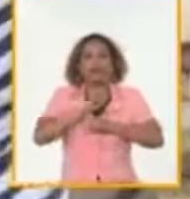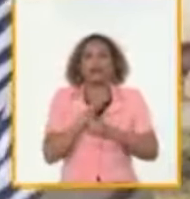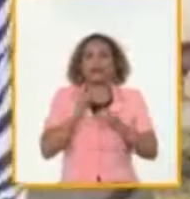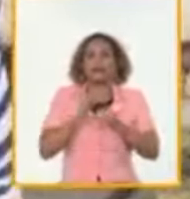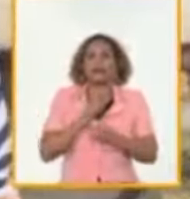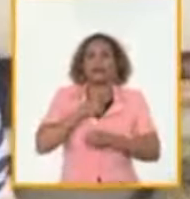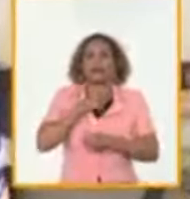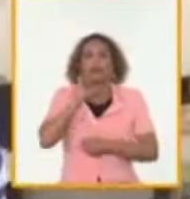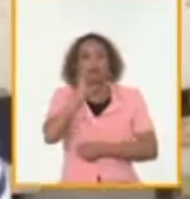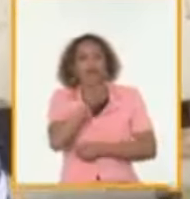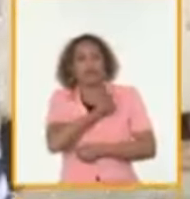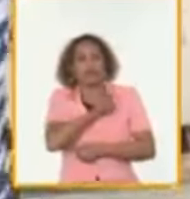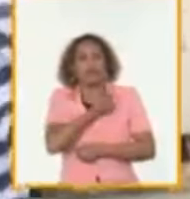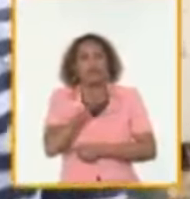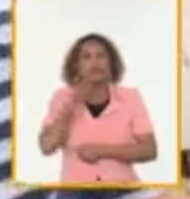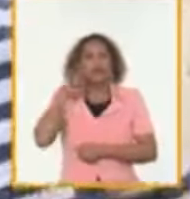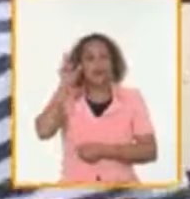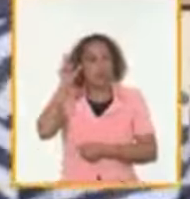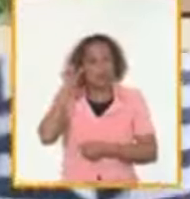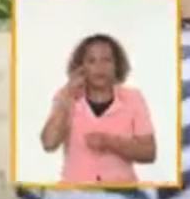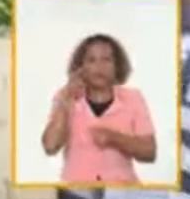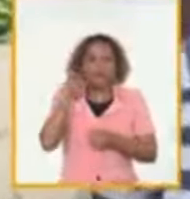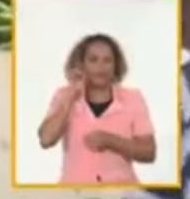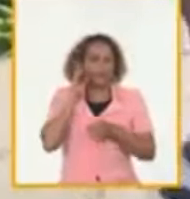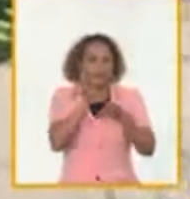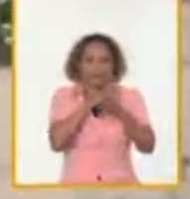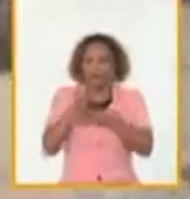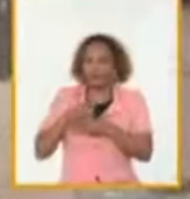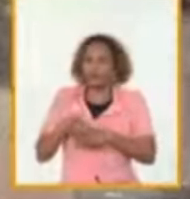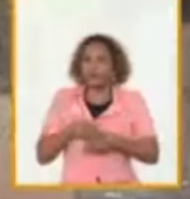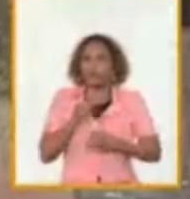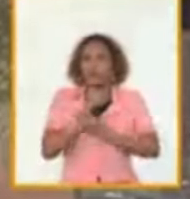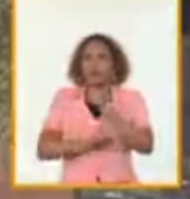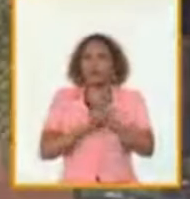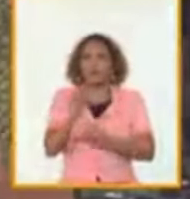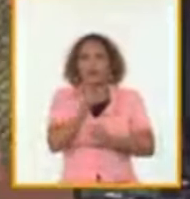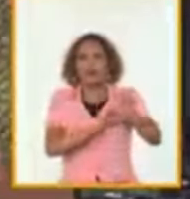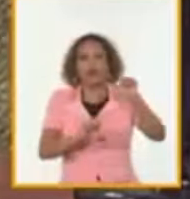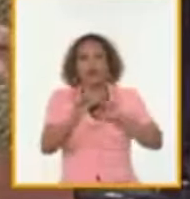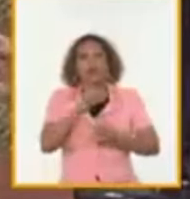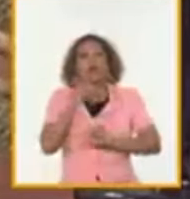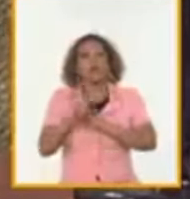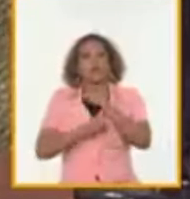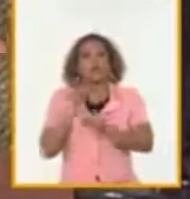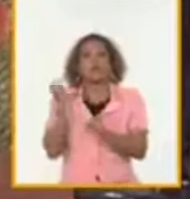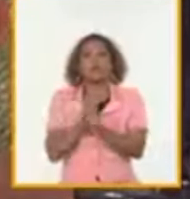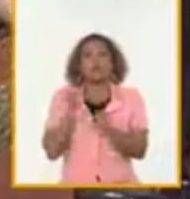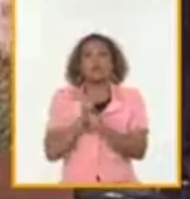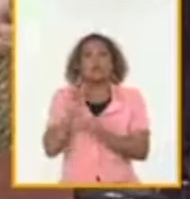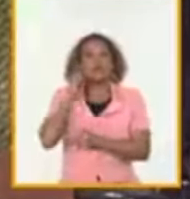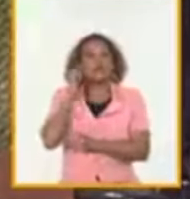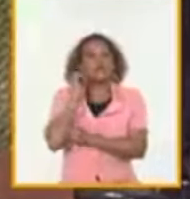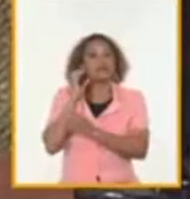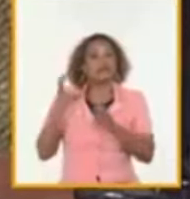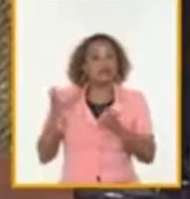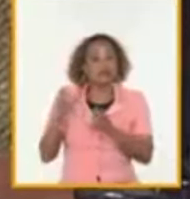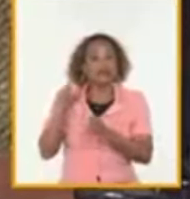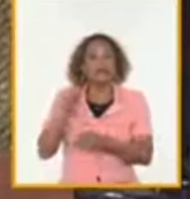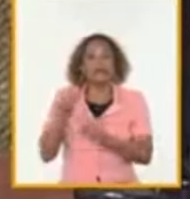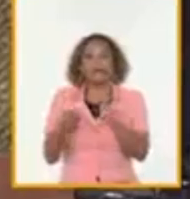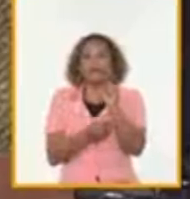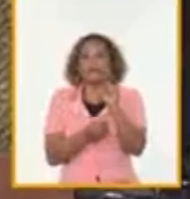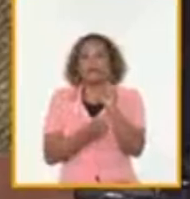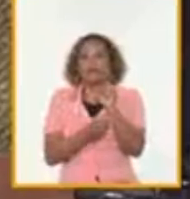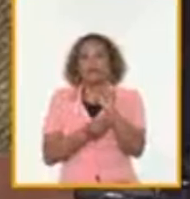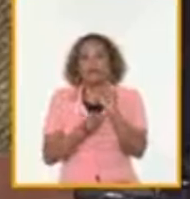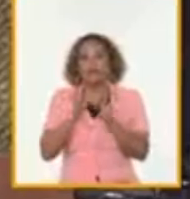vacuno y así otro grupo de productos orgánicos que se han venido intencionando y se ha venido trabajando desde la ciencia y de las potencialidades